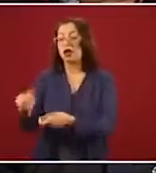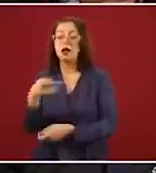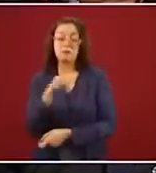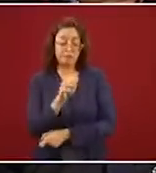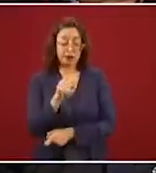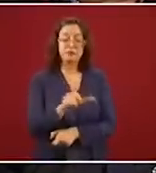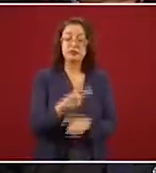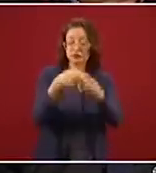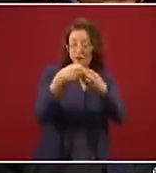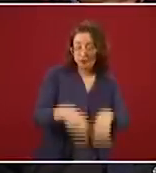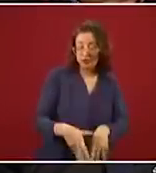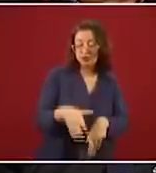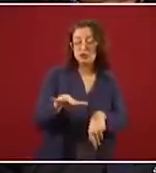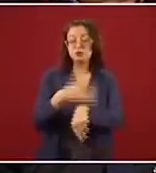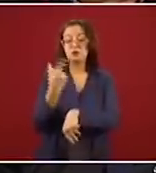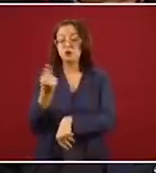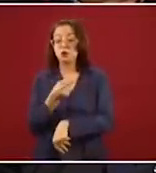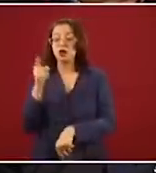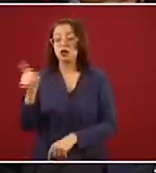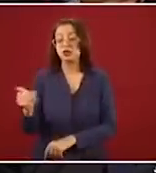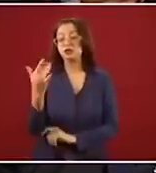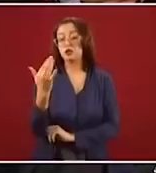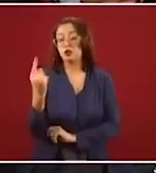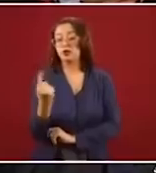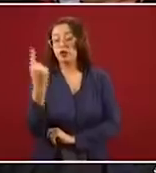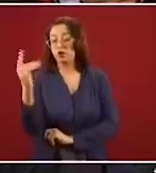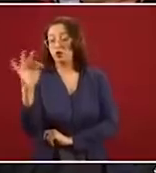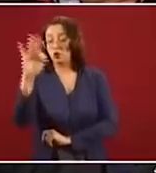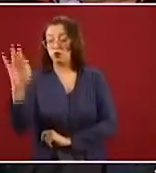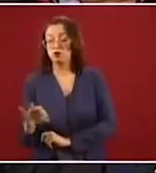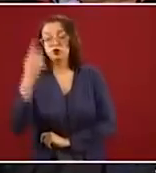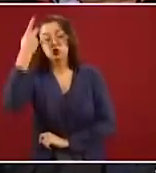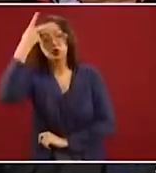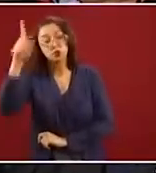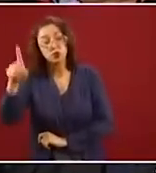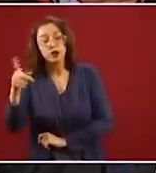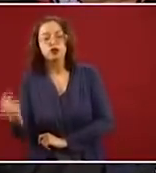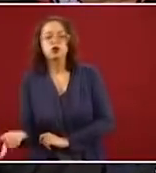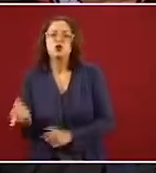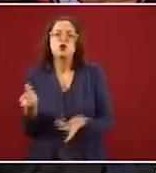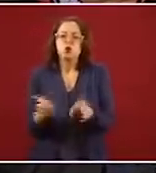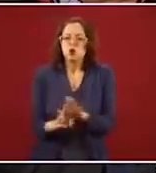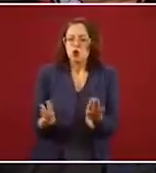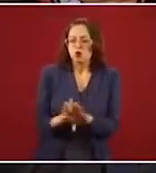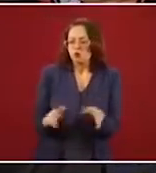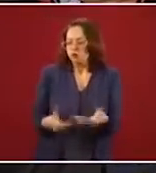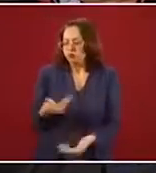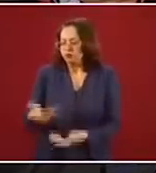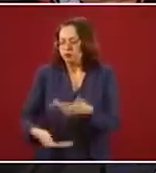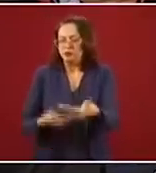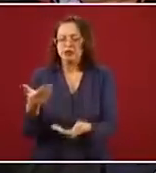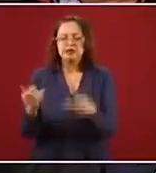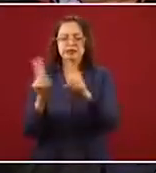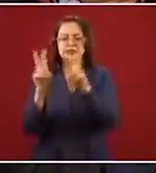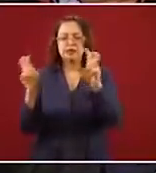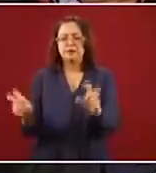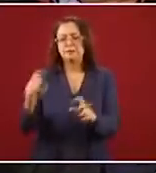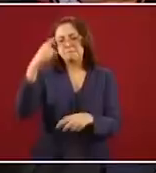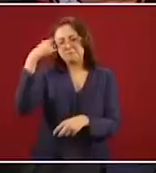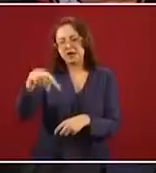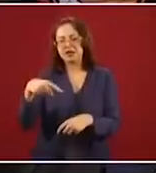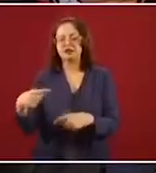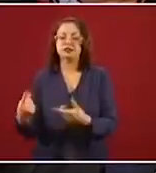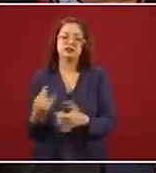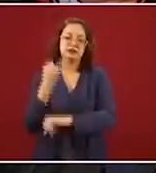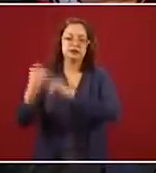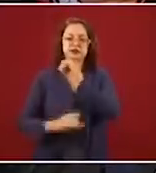esto, porque finalmente es accionista, tiene el 51% de acciones, y cómo se está dando todo el tema para que no se genere un